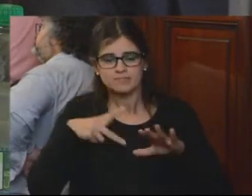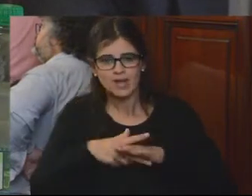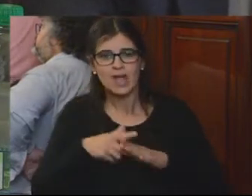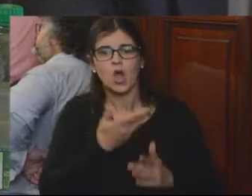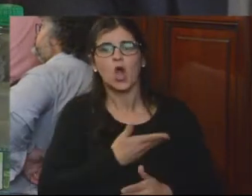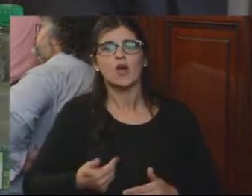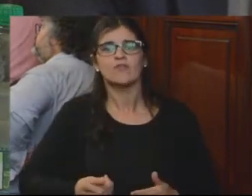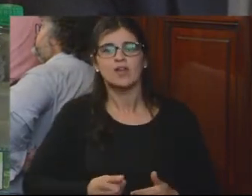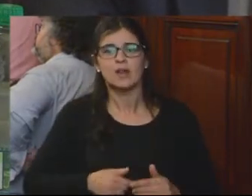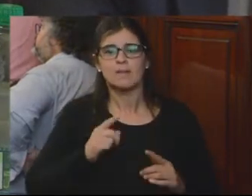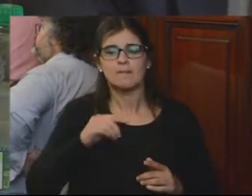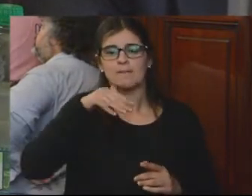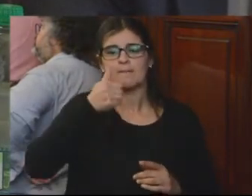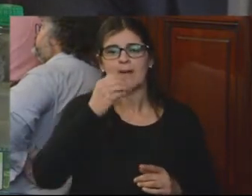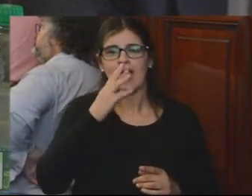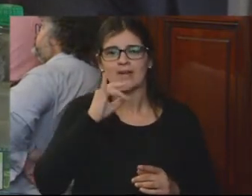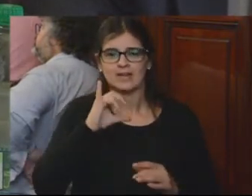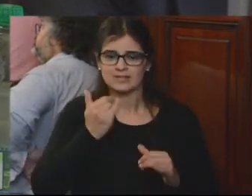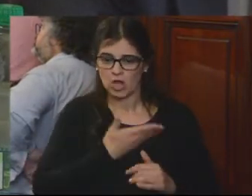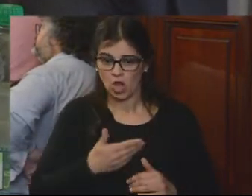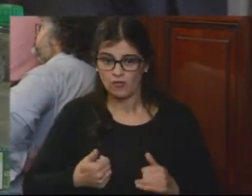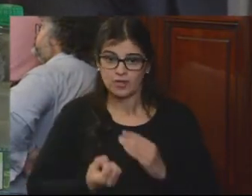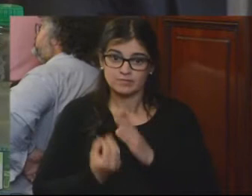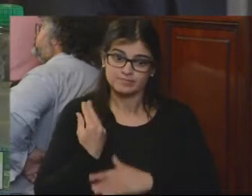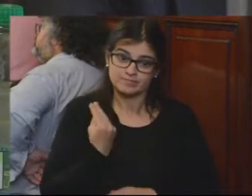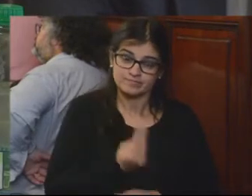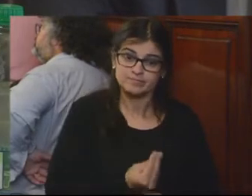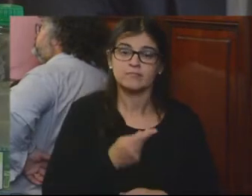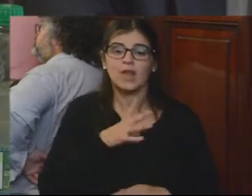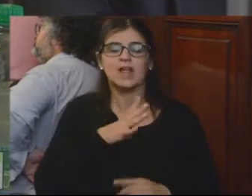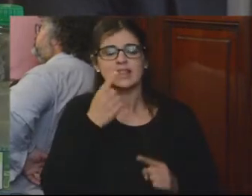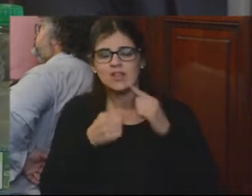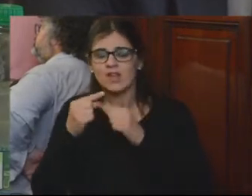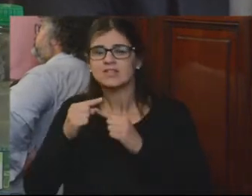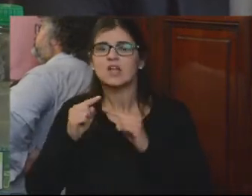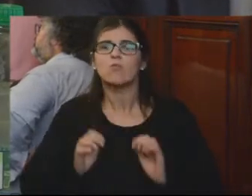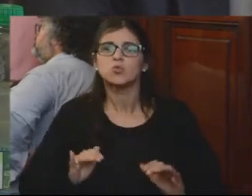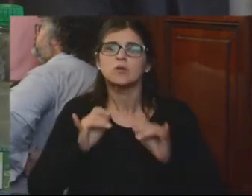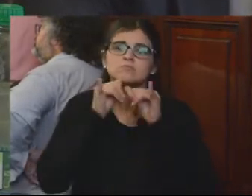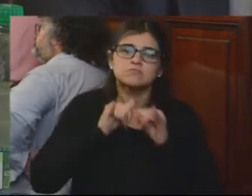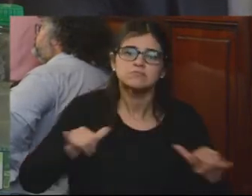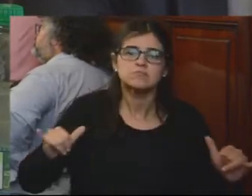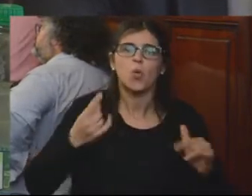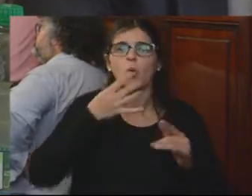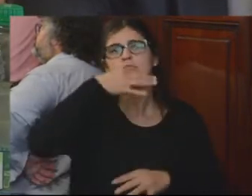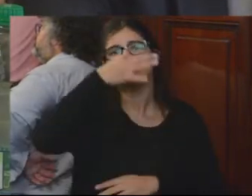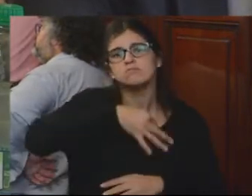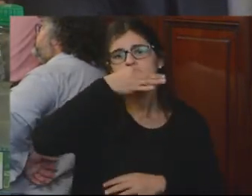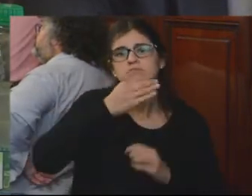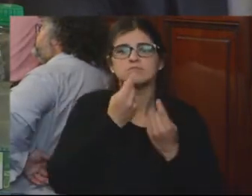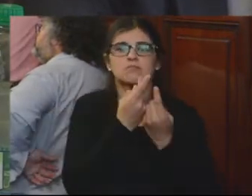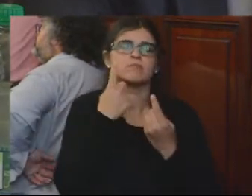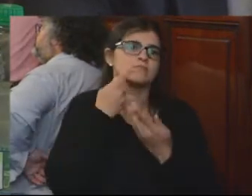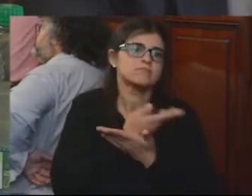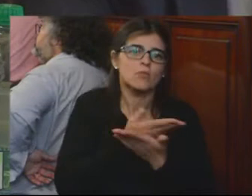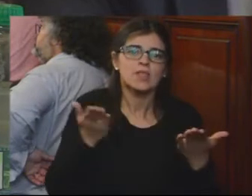del presidente mauricio macri pues desde entonces distintos funcionarios promovieron un discurso público que relativiza